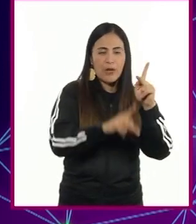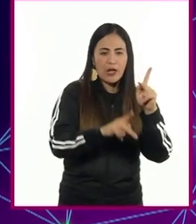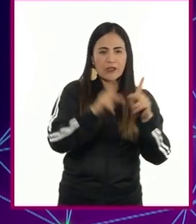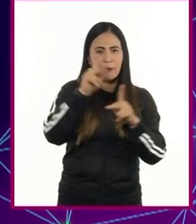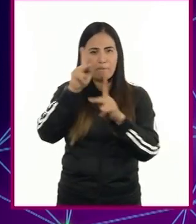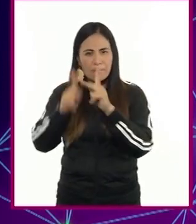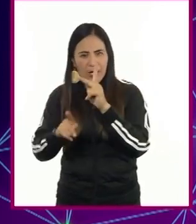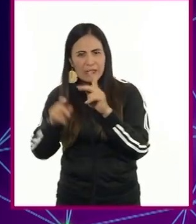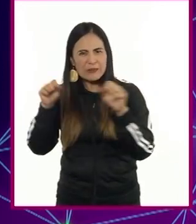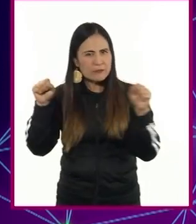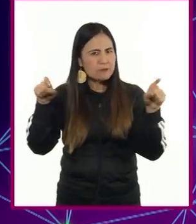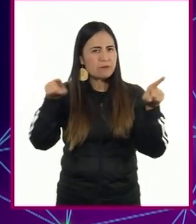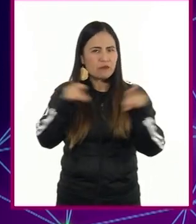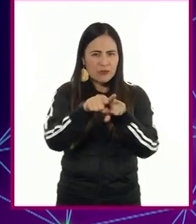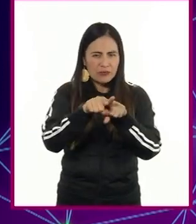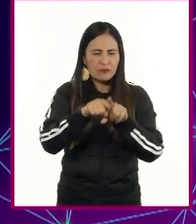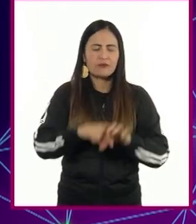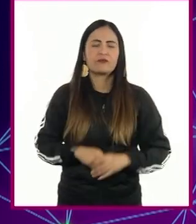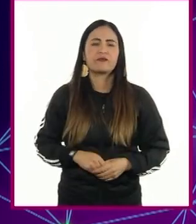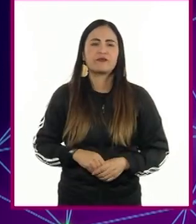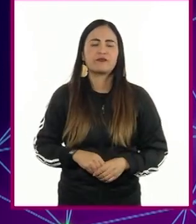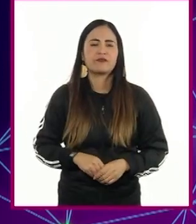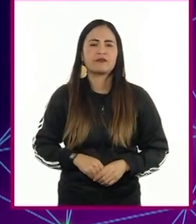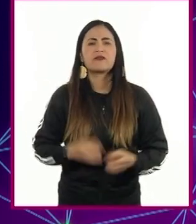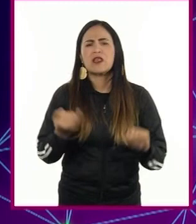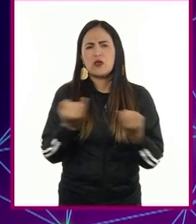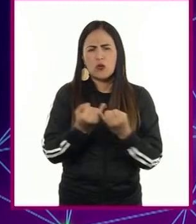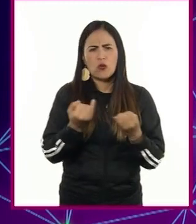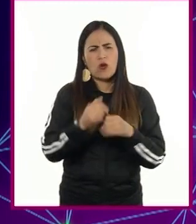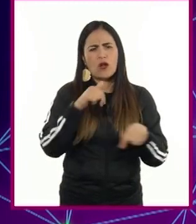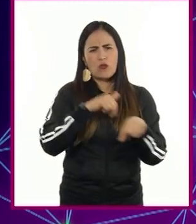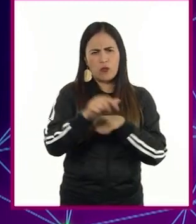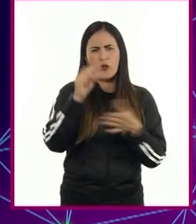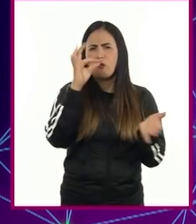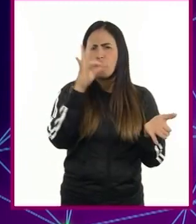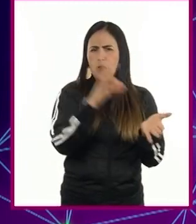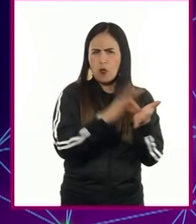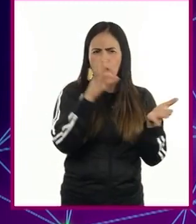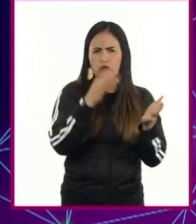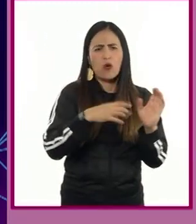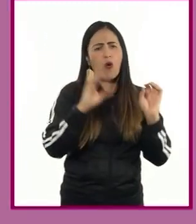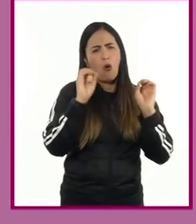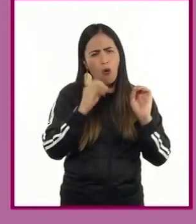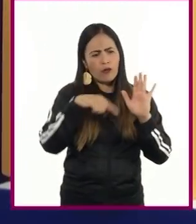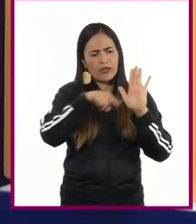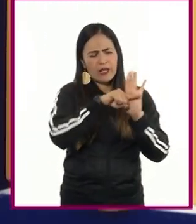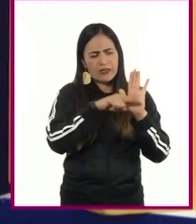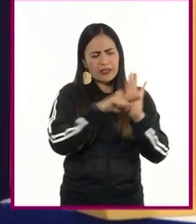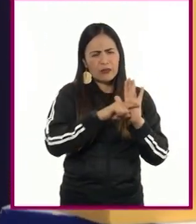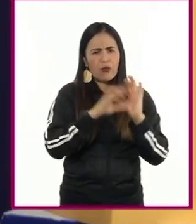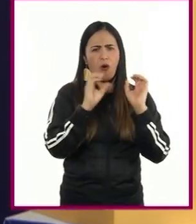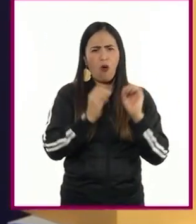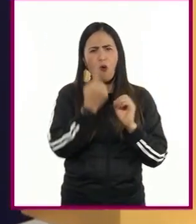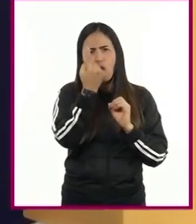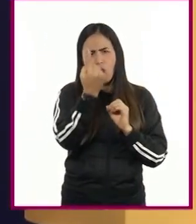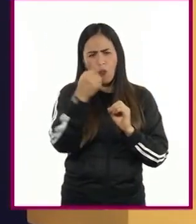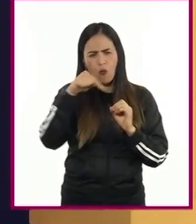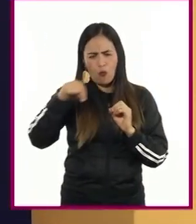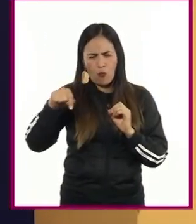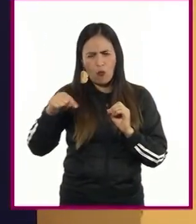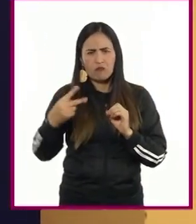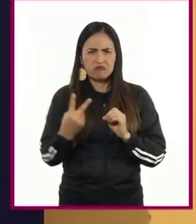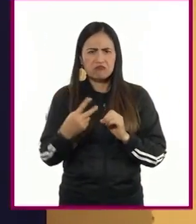entre los números. Incluso pueden usar números decimales, negativos y fracciones. Otro punto importante